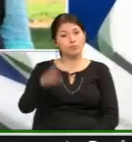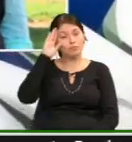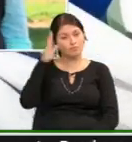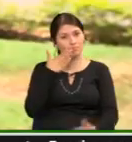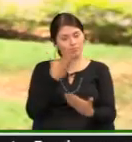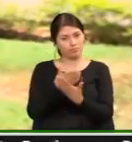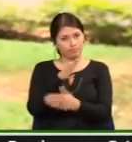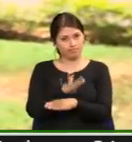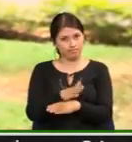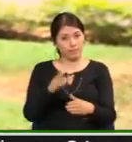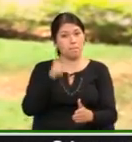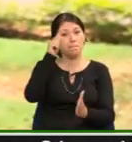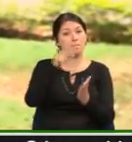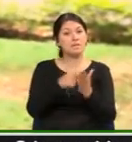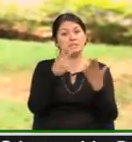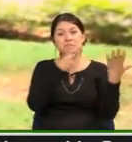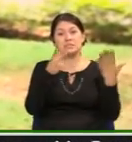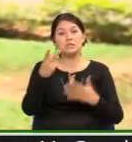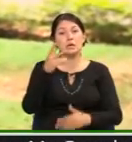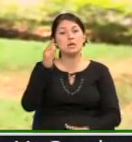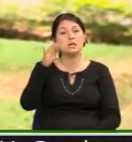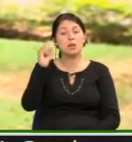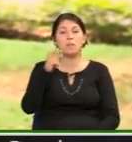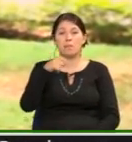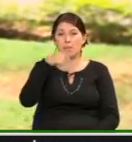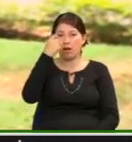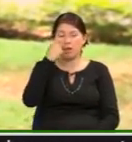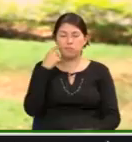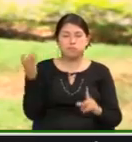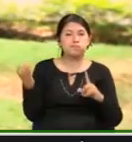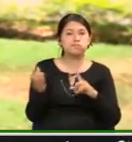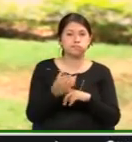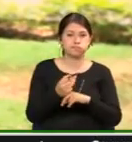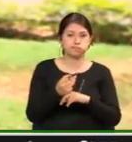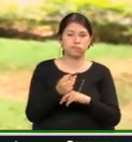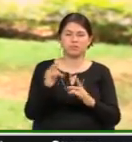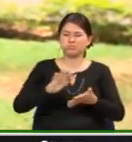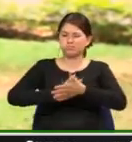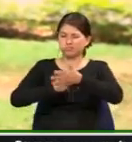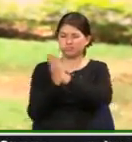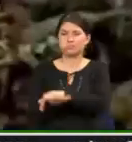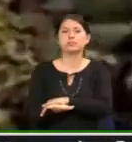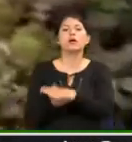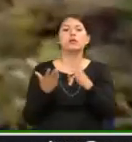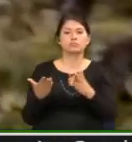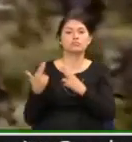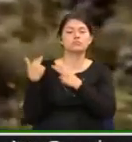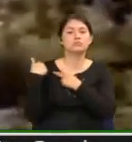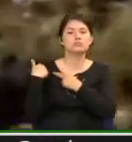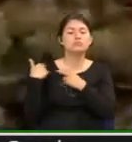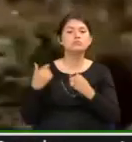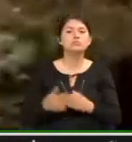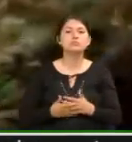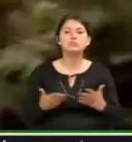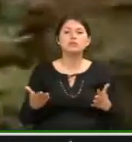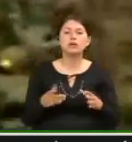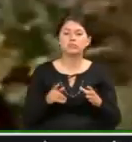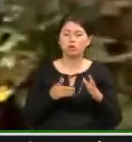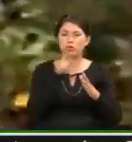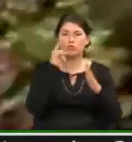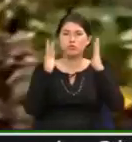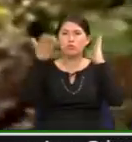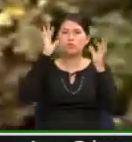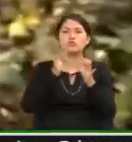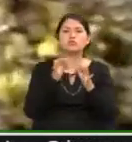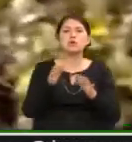Hola, muy buenas tardes. Pues 1.700 kilos de marihuana fueron halladas y fueron destruidas posteriormente por las autoridades en zona rural